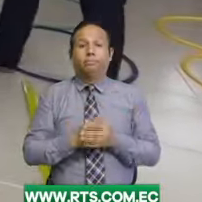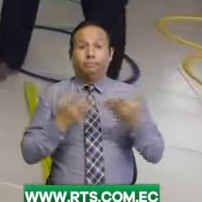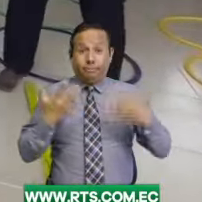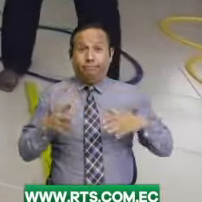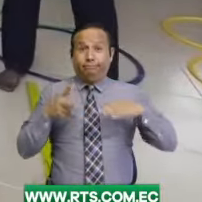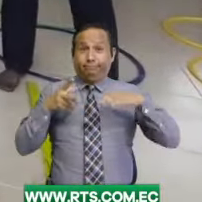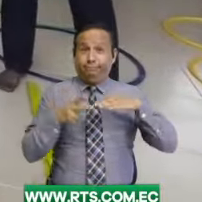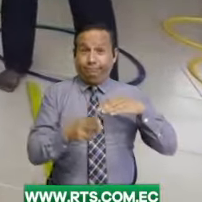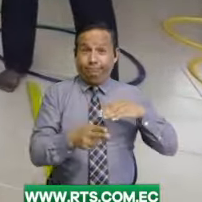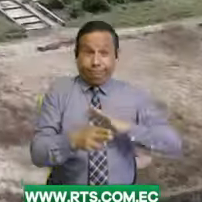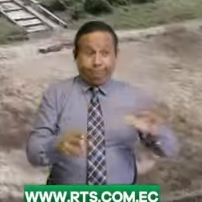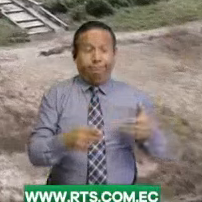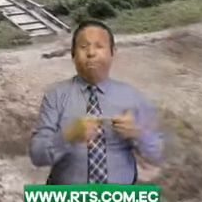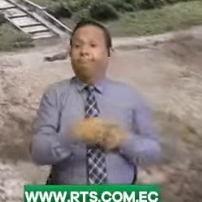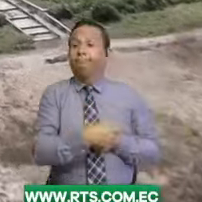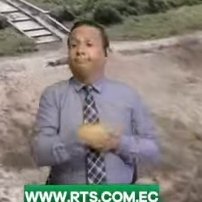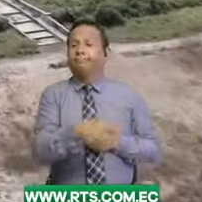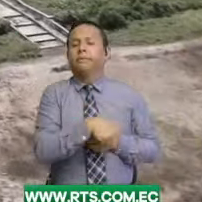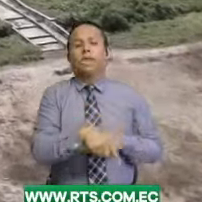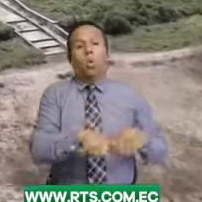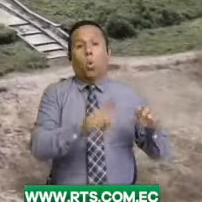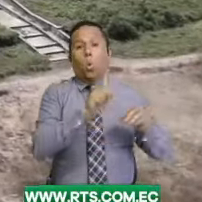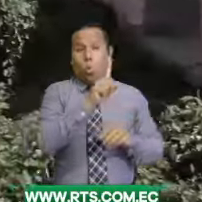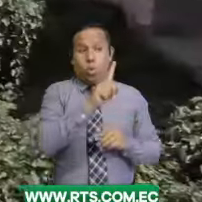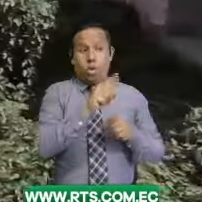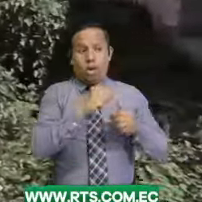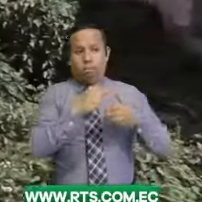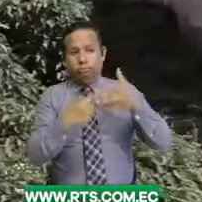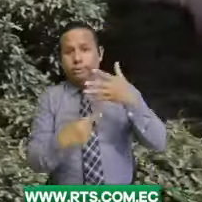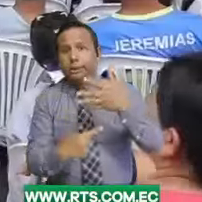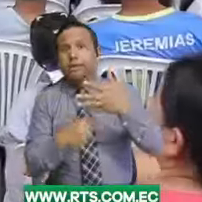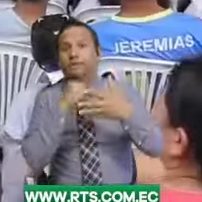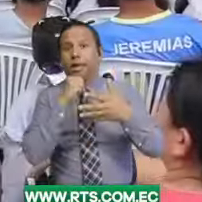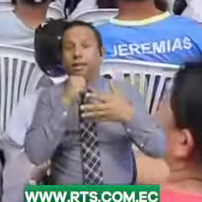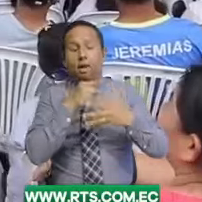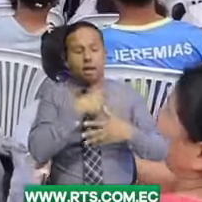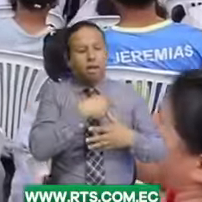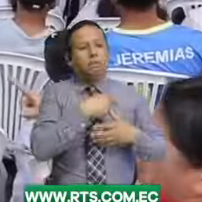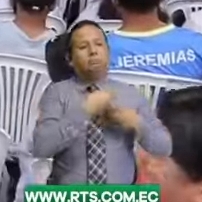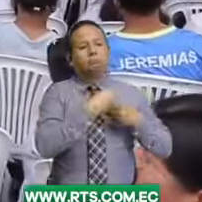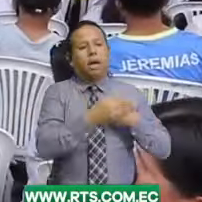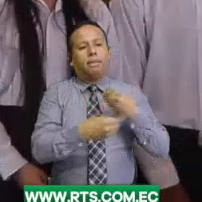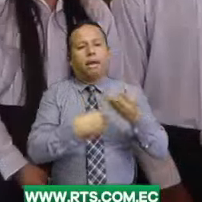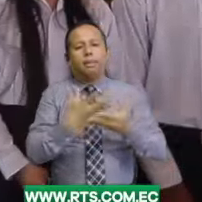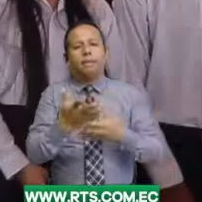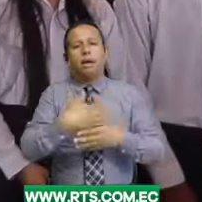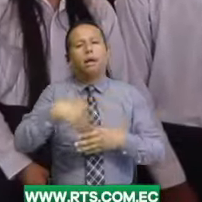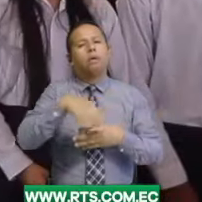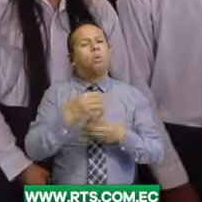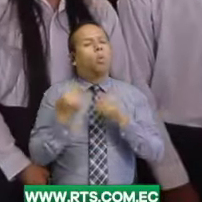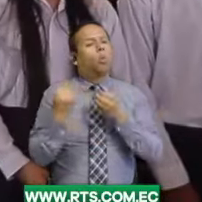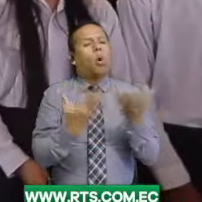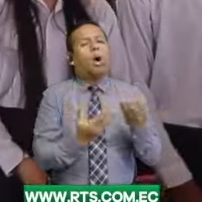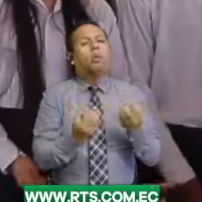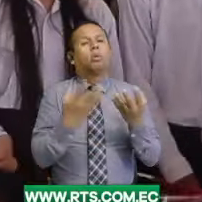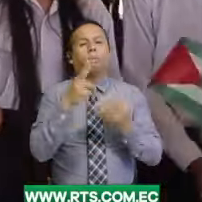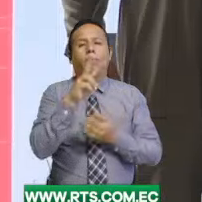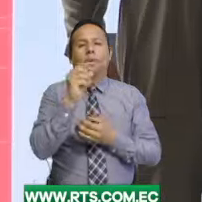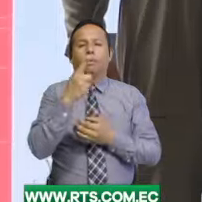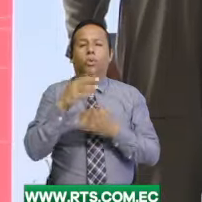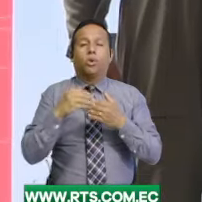presidente anunció que esta es la primera de 6 instituciones abandonadas que se entregan a la comunidad educativa con una inversión que bordea los 20 millones de